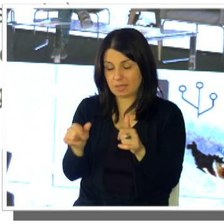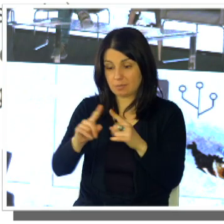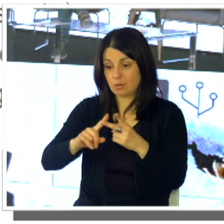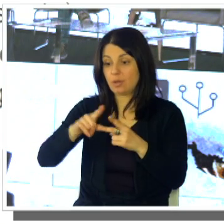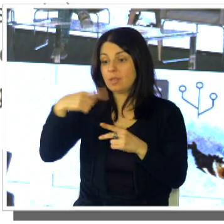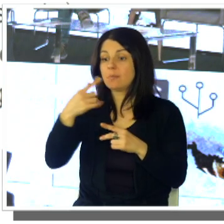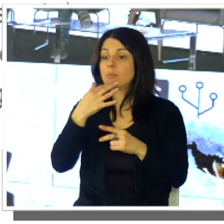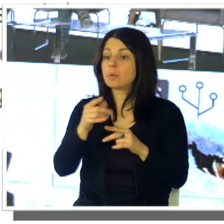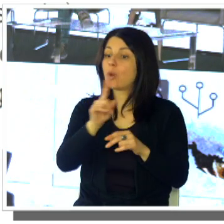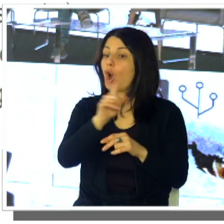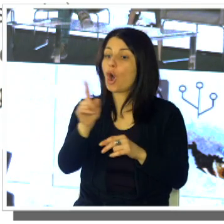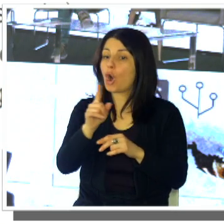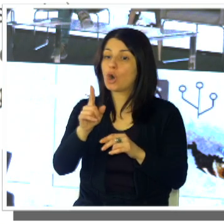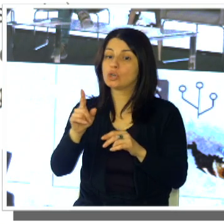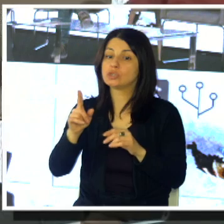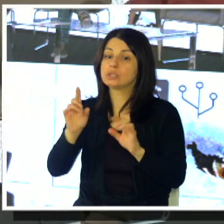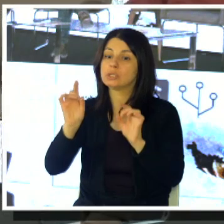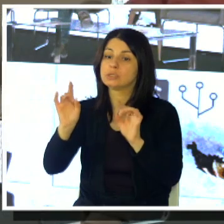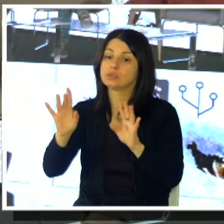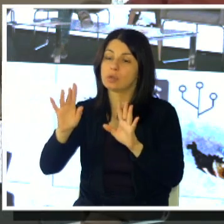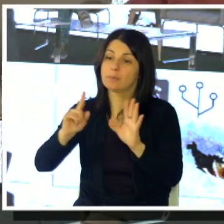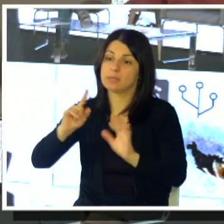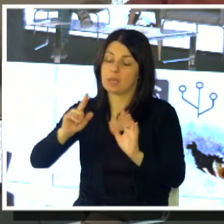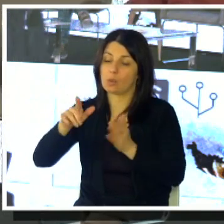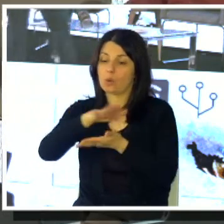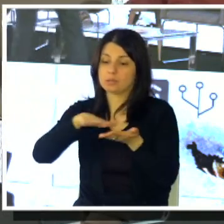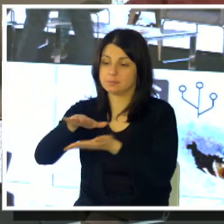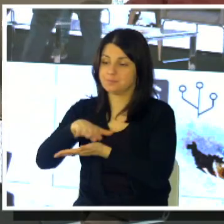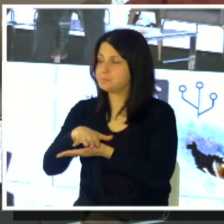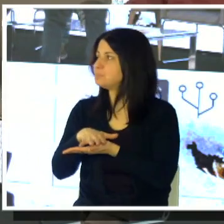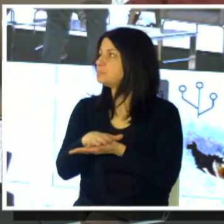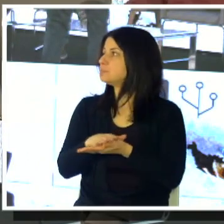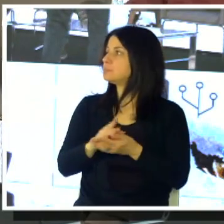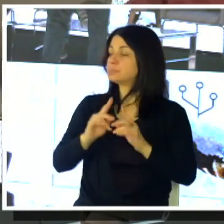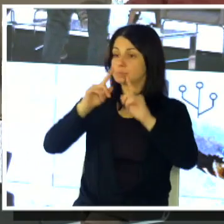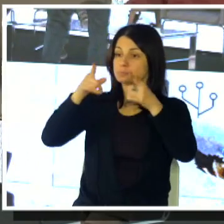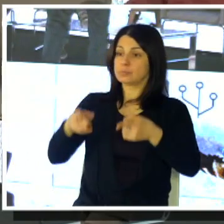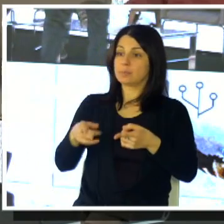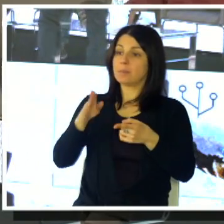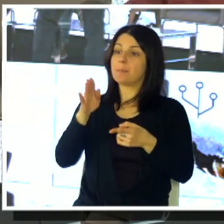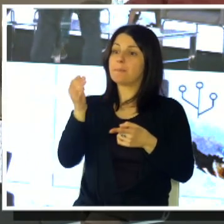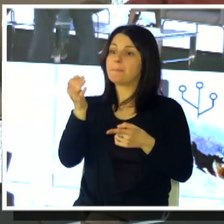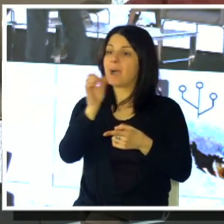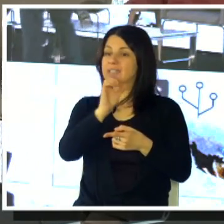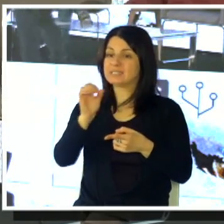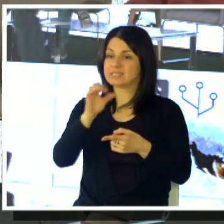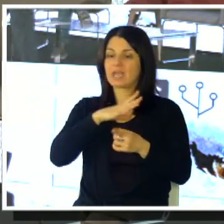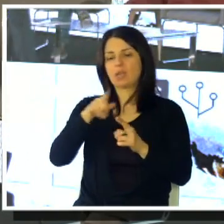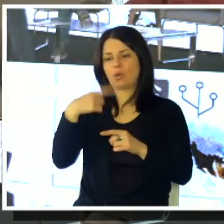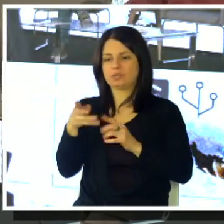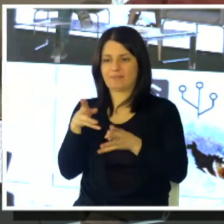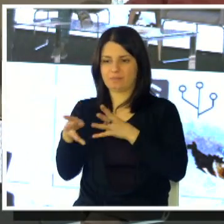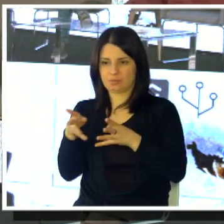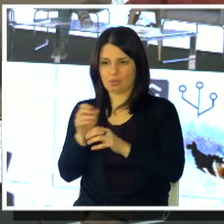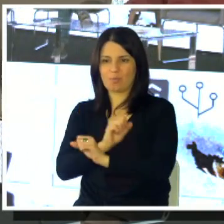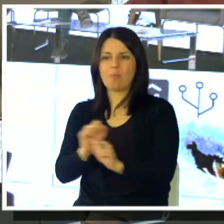11, de 10 bajo a que solo hayan 2 instancias. Además, con un PaaS tengo algunas funcionalidades más. Puedo empezar